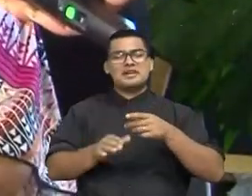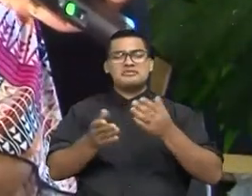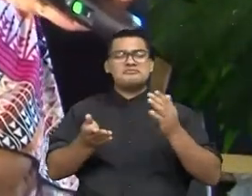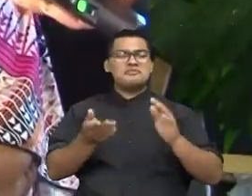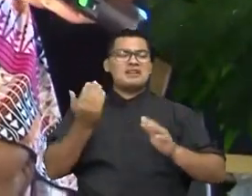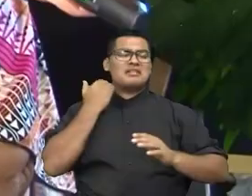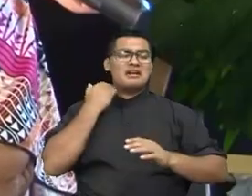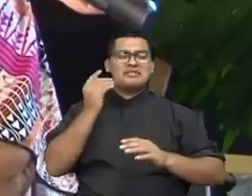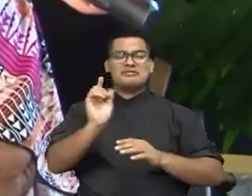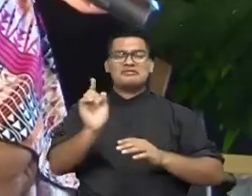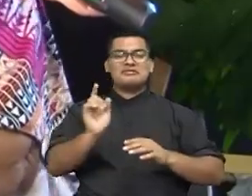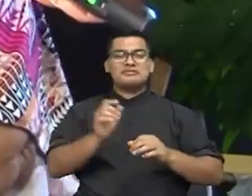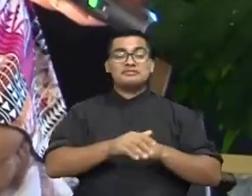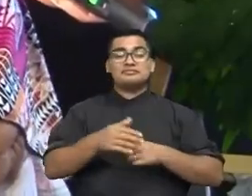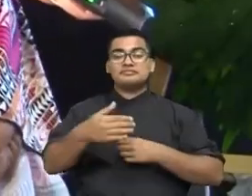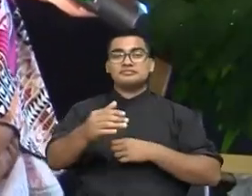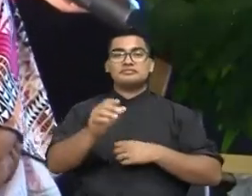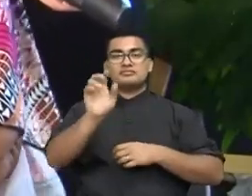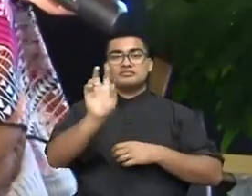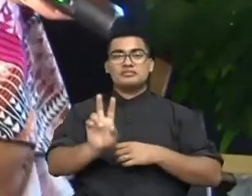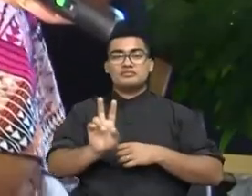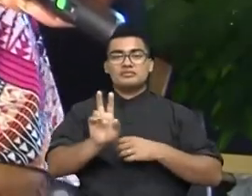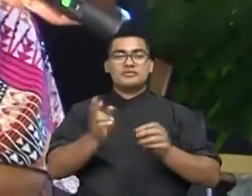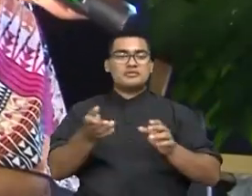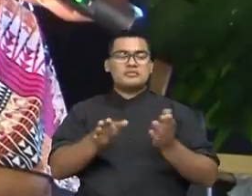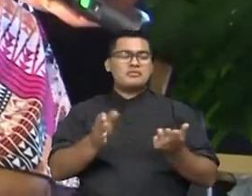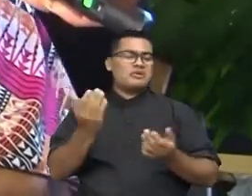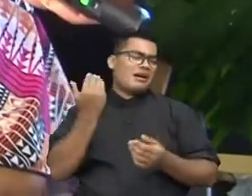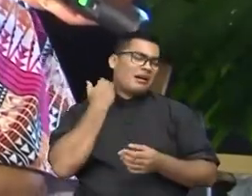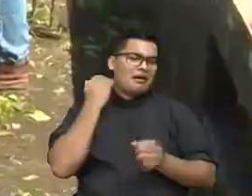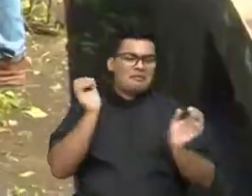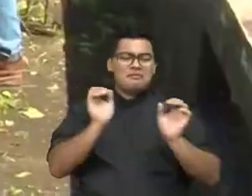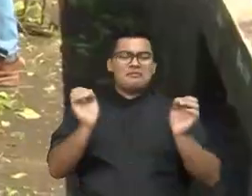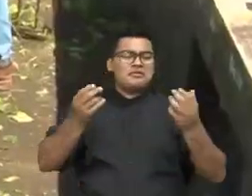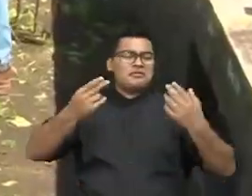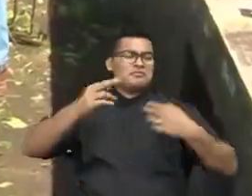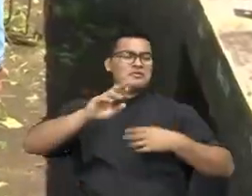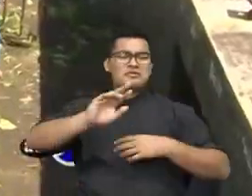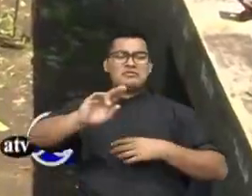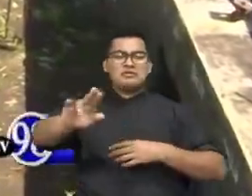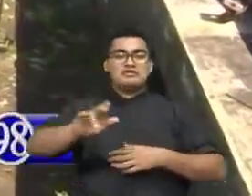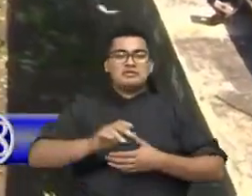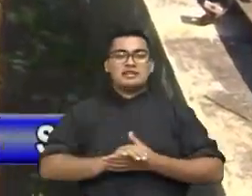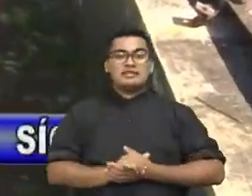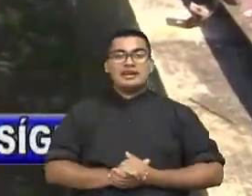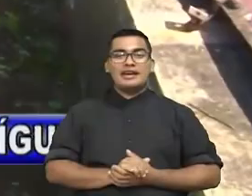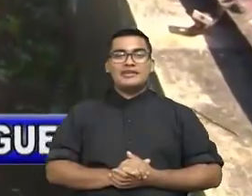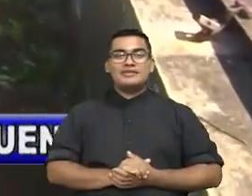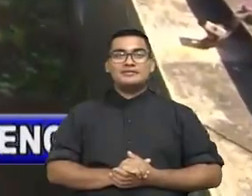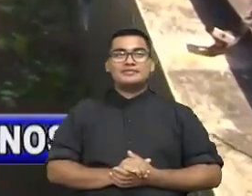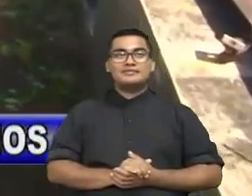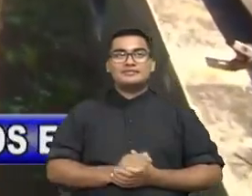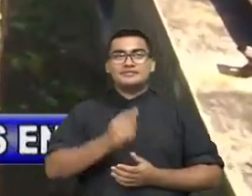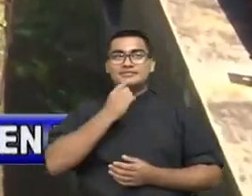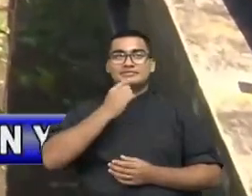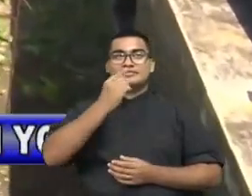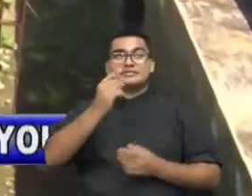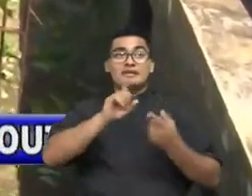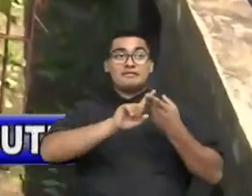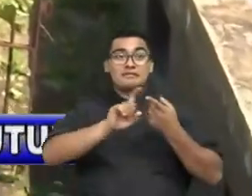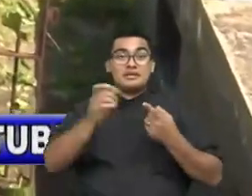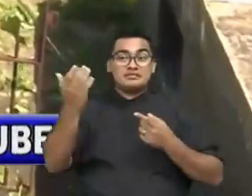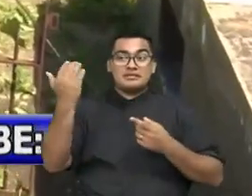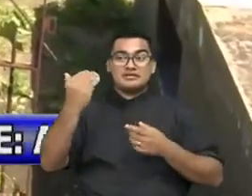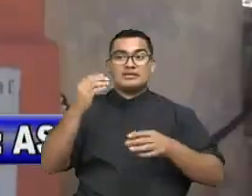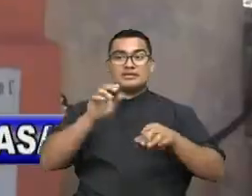nada. Y el día, ese día corriente, lo mismo va a ser, hija. Desde hace un mes a nivel nacional, se lanzó